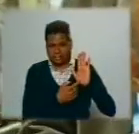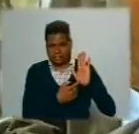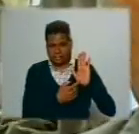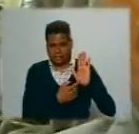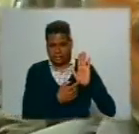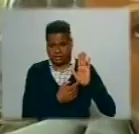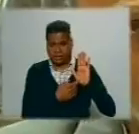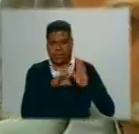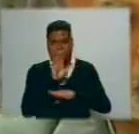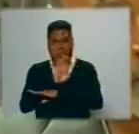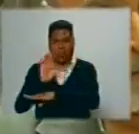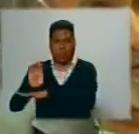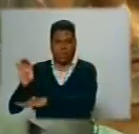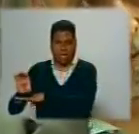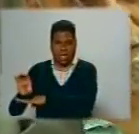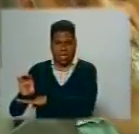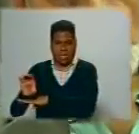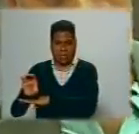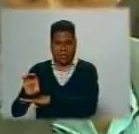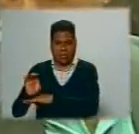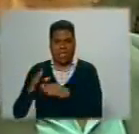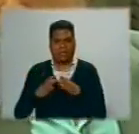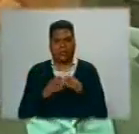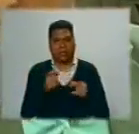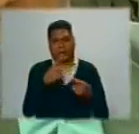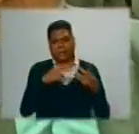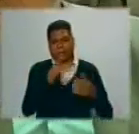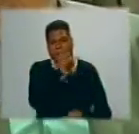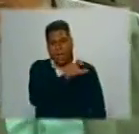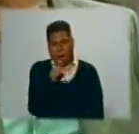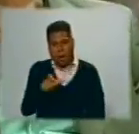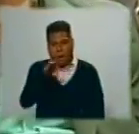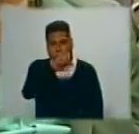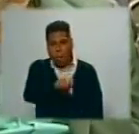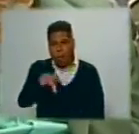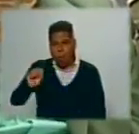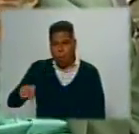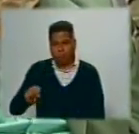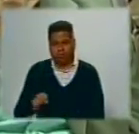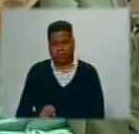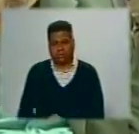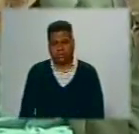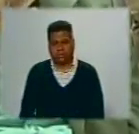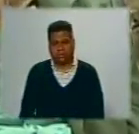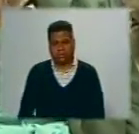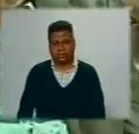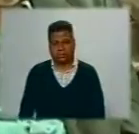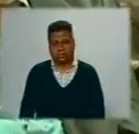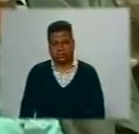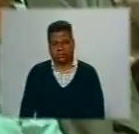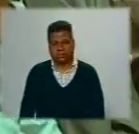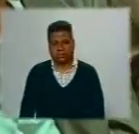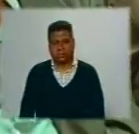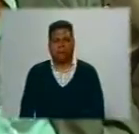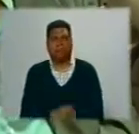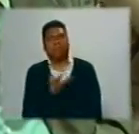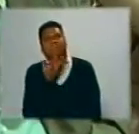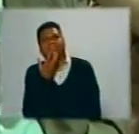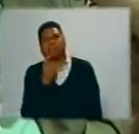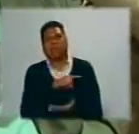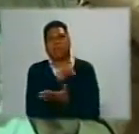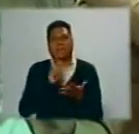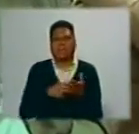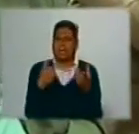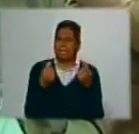la protección en el acceso a los bienes y servicios. Por lo general se simplifica hablando de